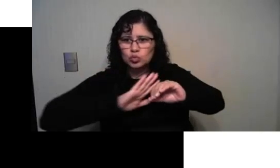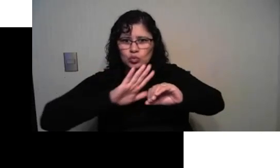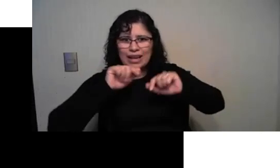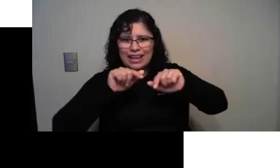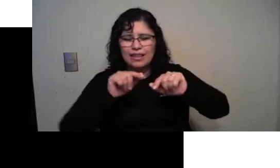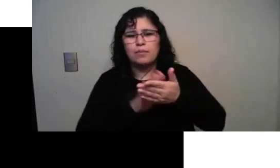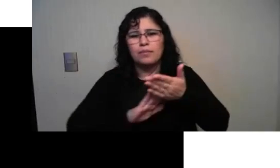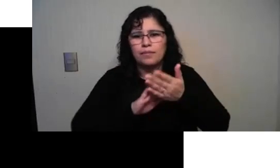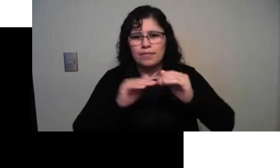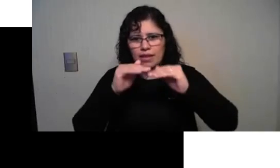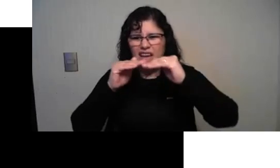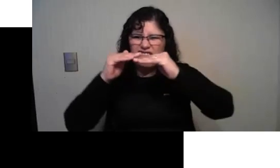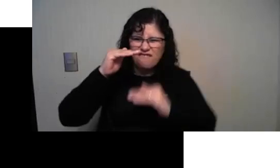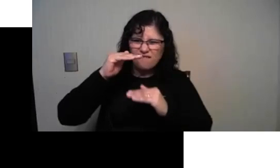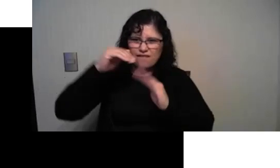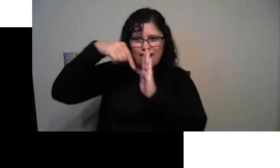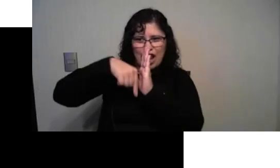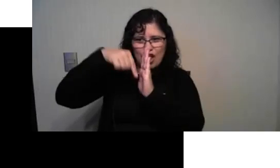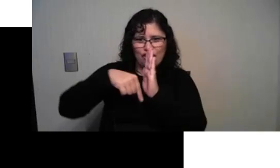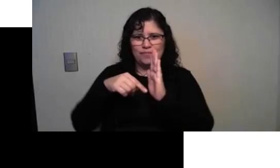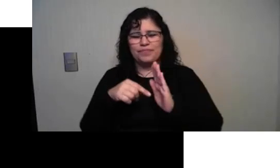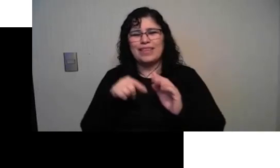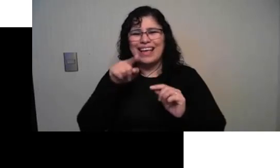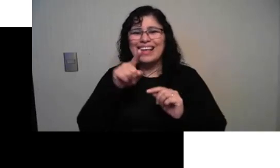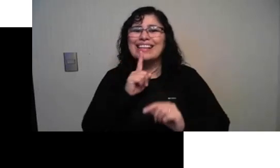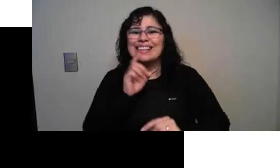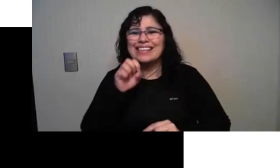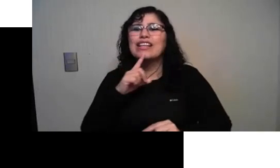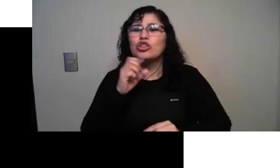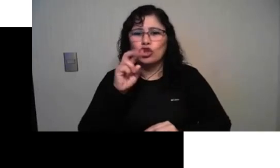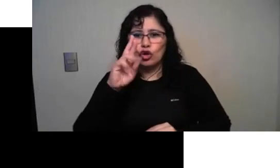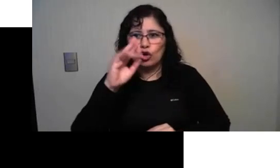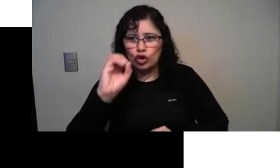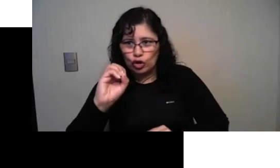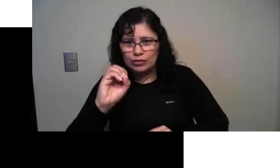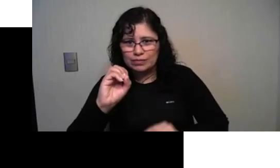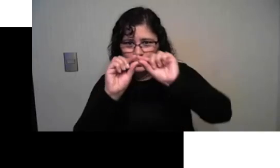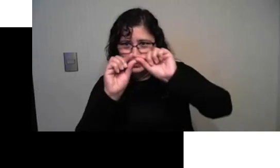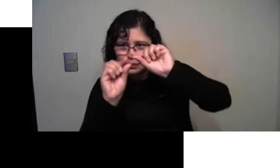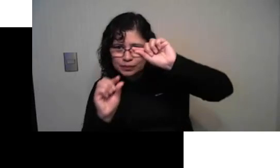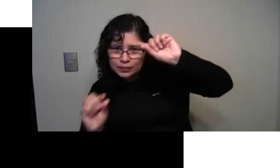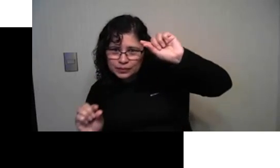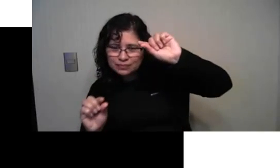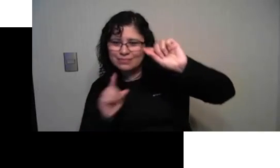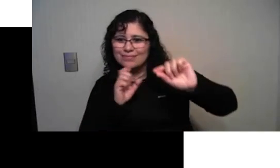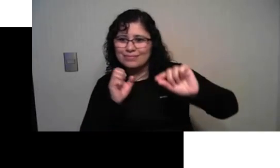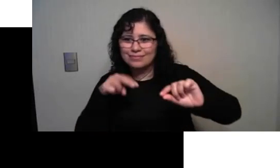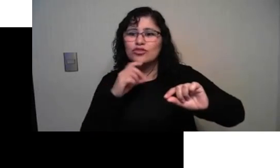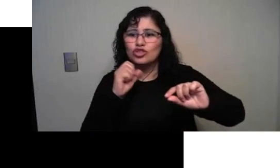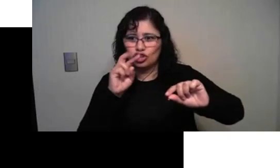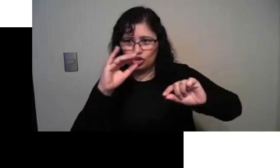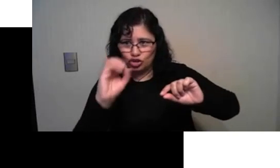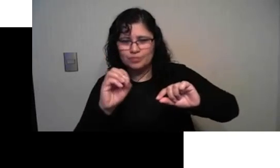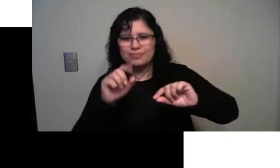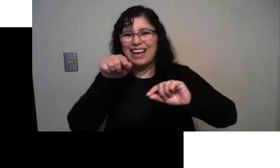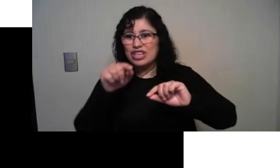inferiores. Esto se denomina tentorio, ¿ya? Esto es parte de la dura